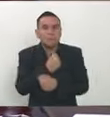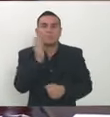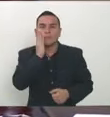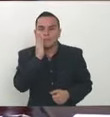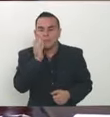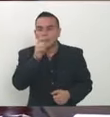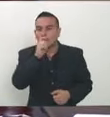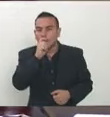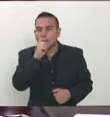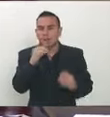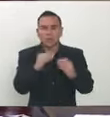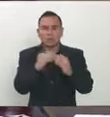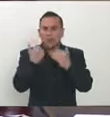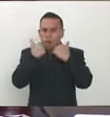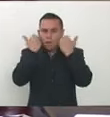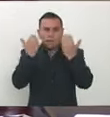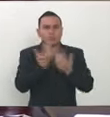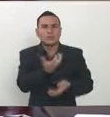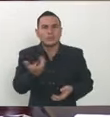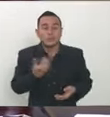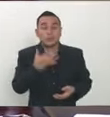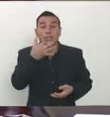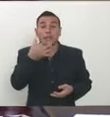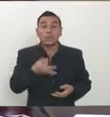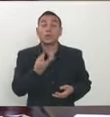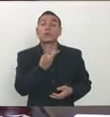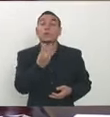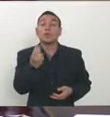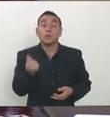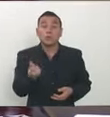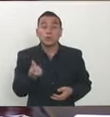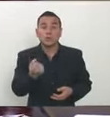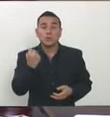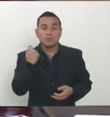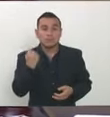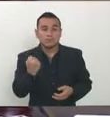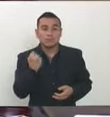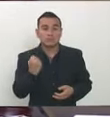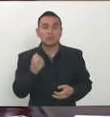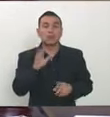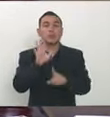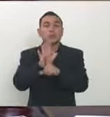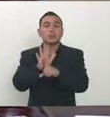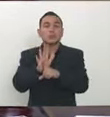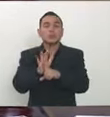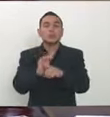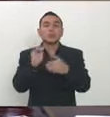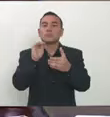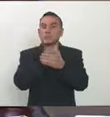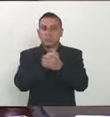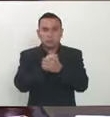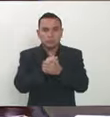los jóvenes también mueren. ¿Cuánto valen sus amigos, su pareja?